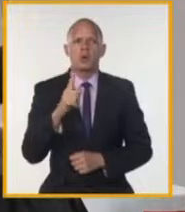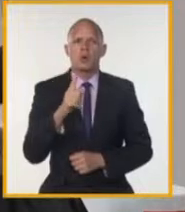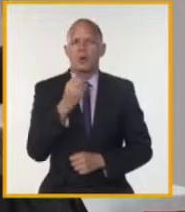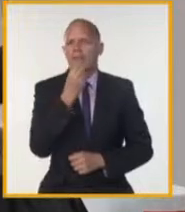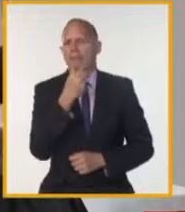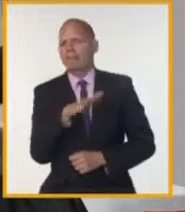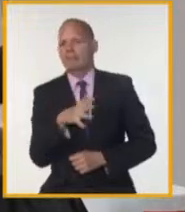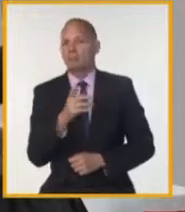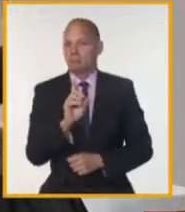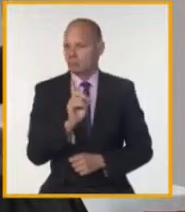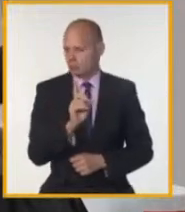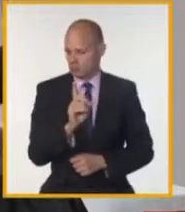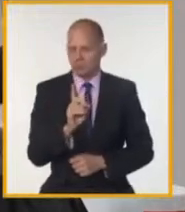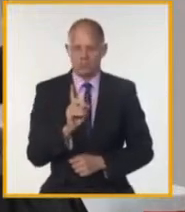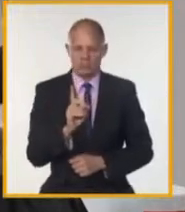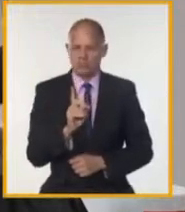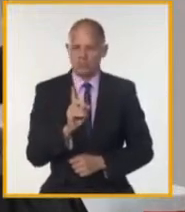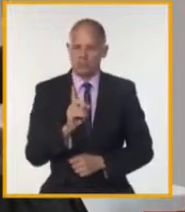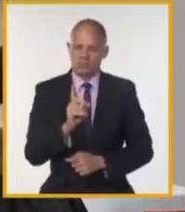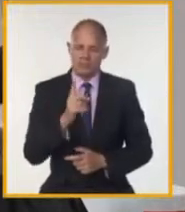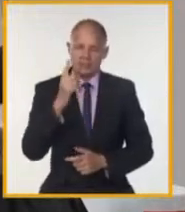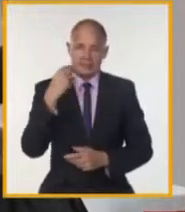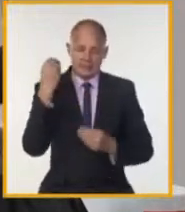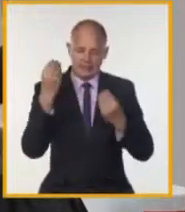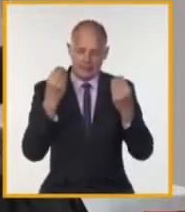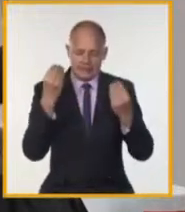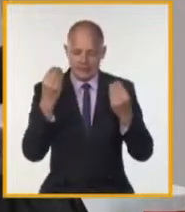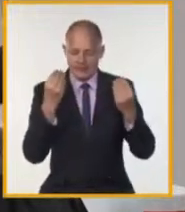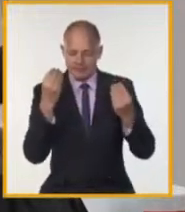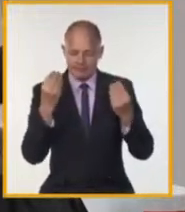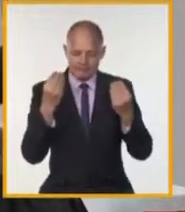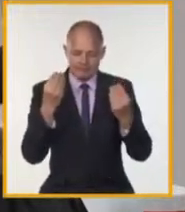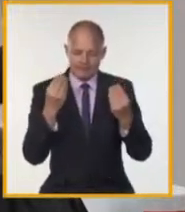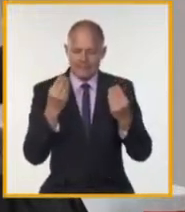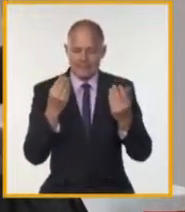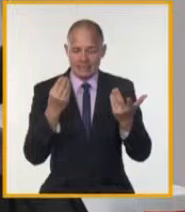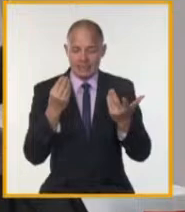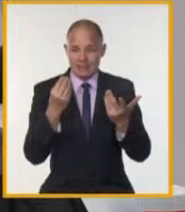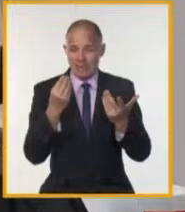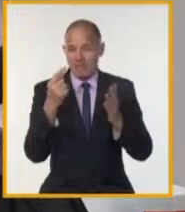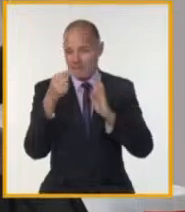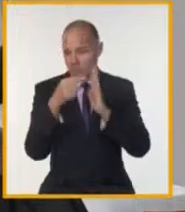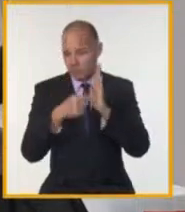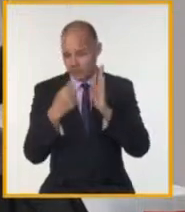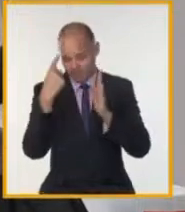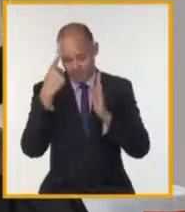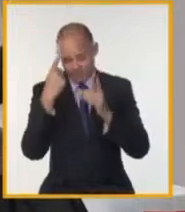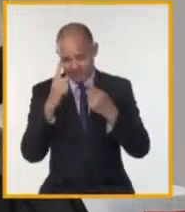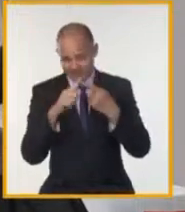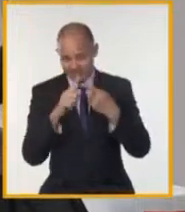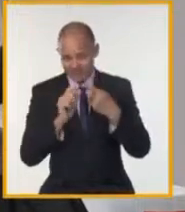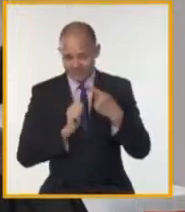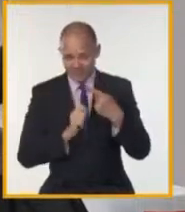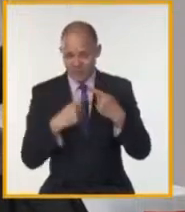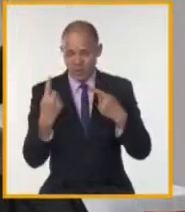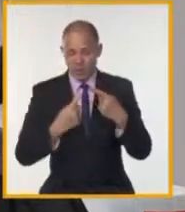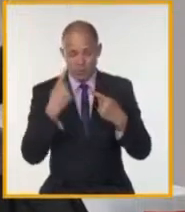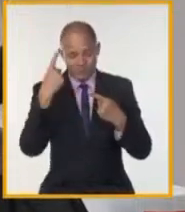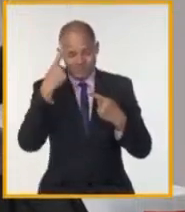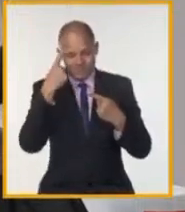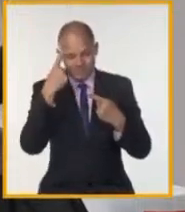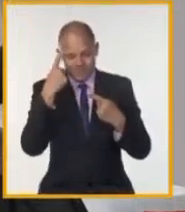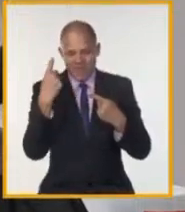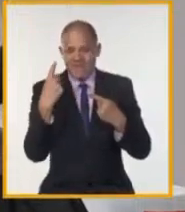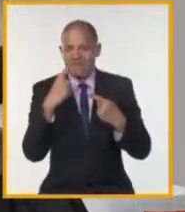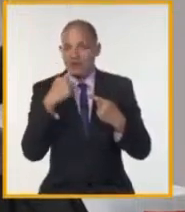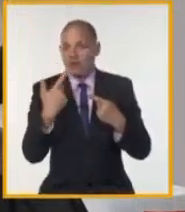tal y como lo decíamos, relacionada con que no hemos sido capaces de alcanzar el coeficiente de disponibilidad técnica, la disponibilidad media